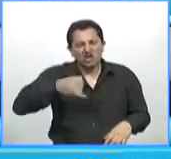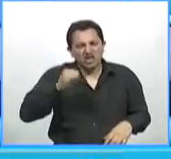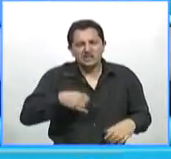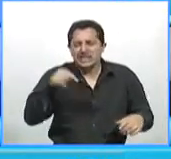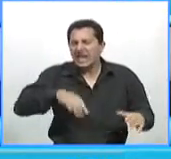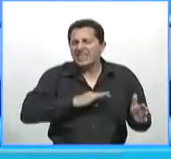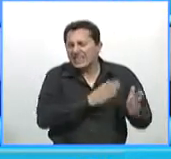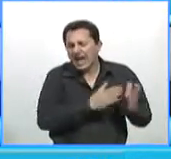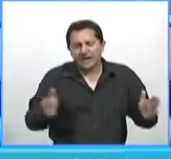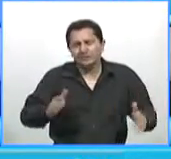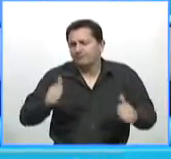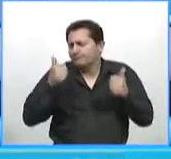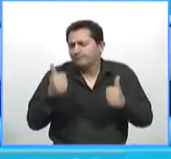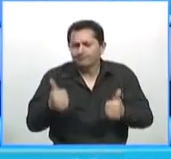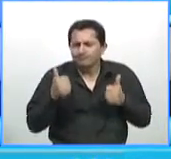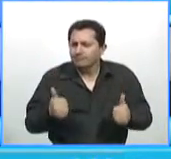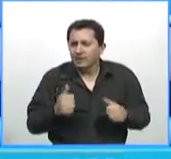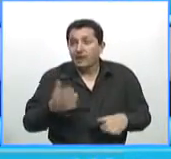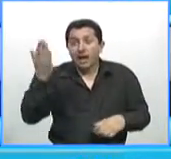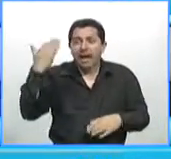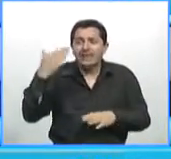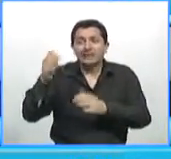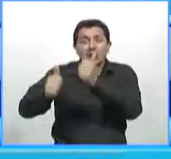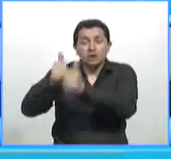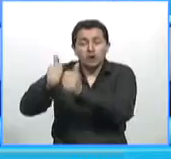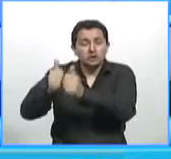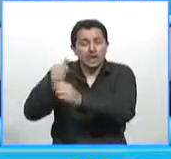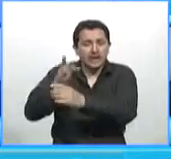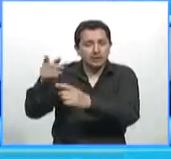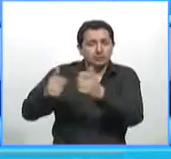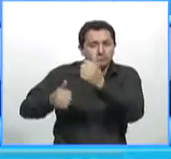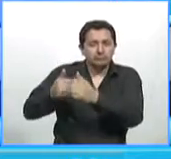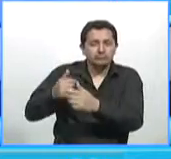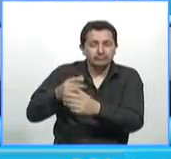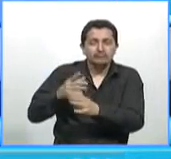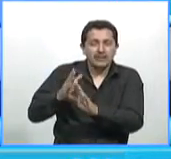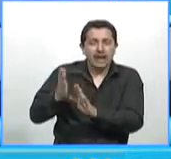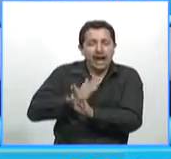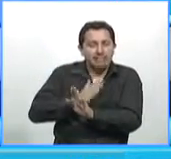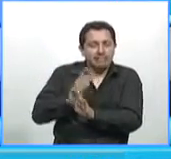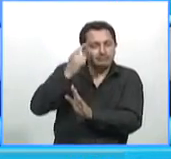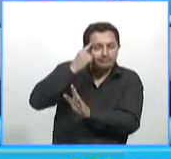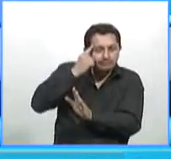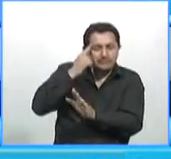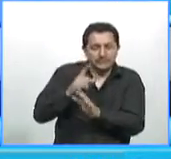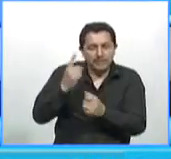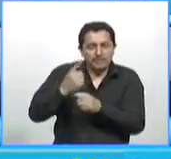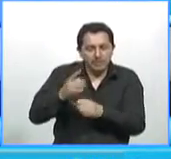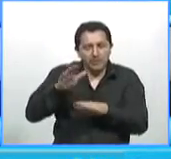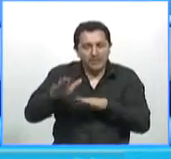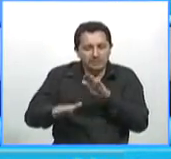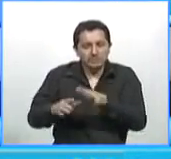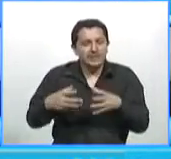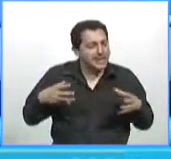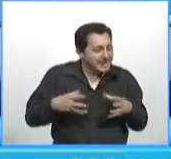Cuando nosotras encaramos Rosario, era vamos a ir paso a paso, ¿no? Cuando analizamos, decíamos, bueno, estamos tanto por